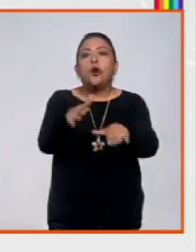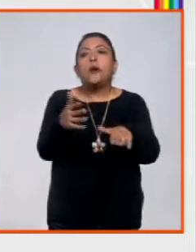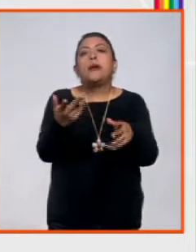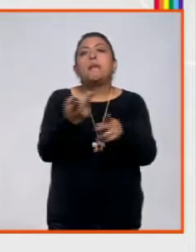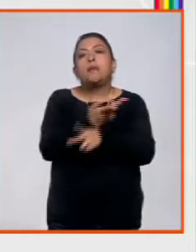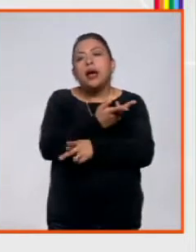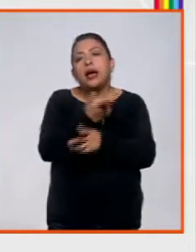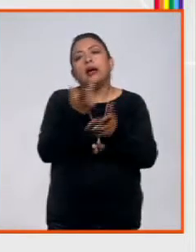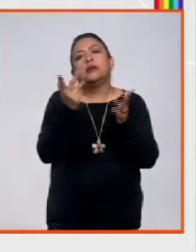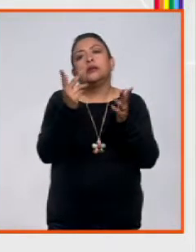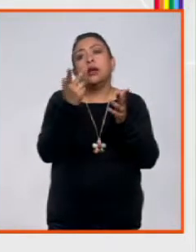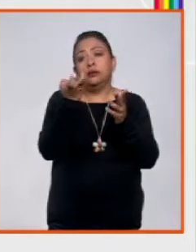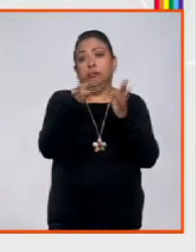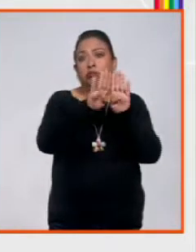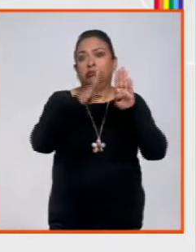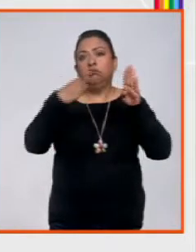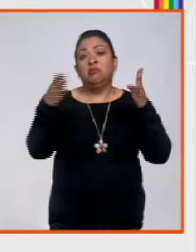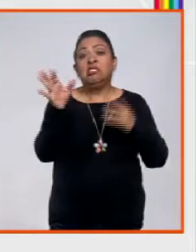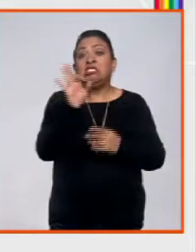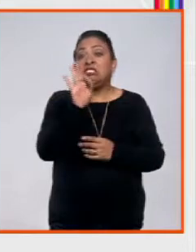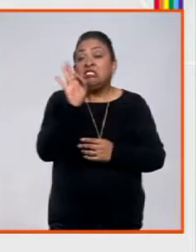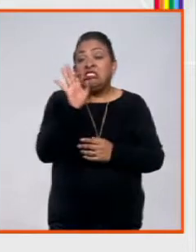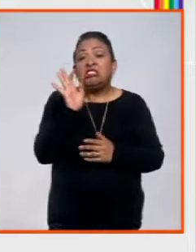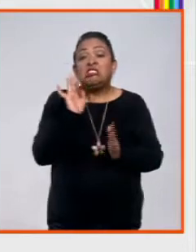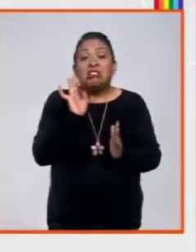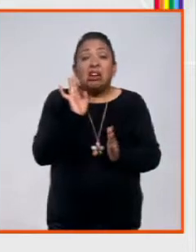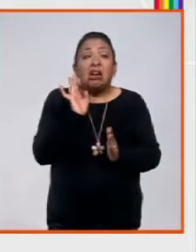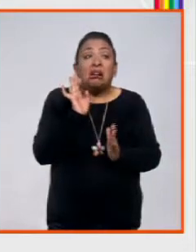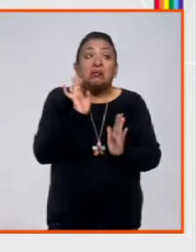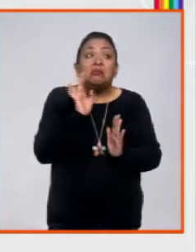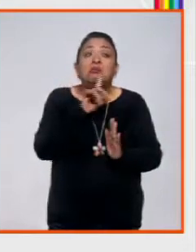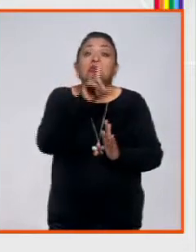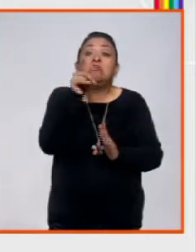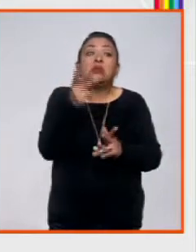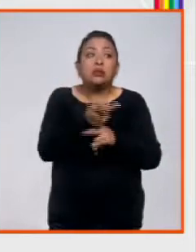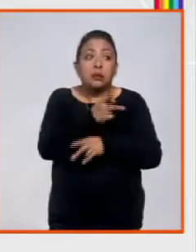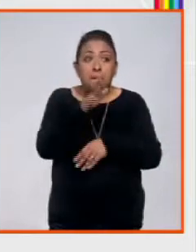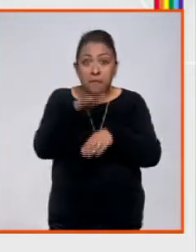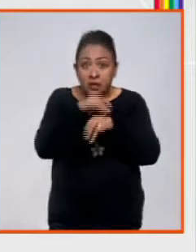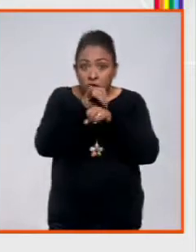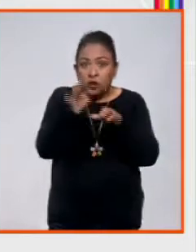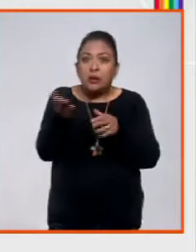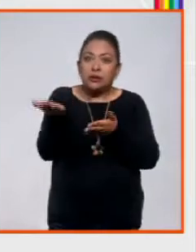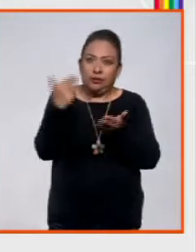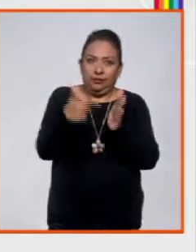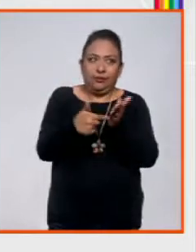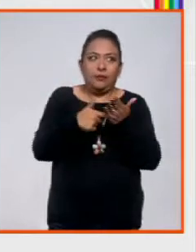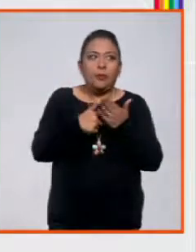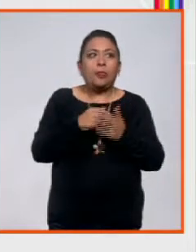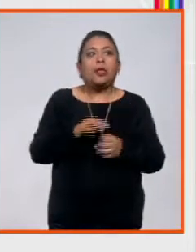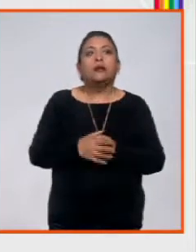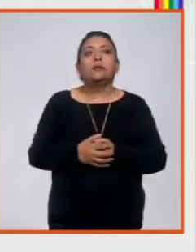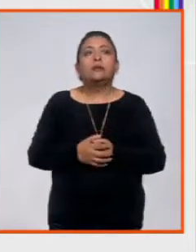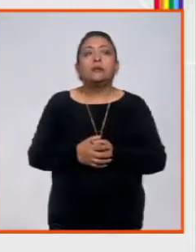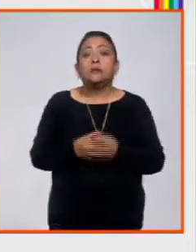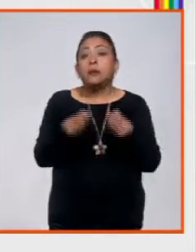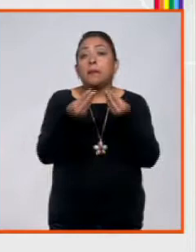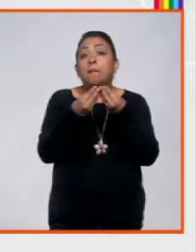con una pieza que a lo mejor nos enteremos si tienes más noticias no las trae rafa gomar sin